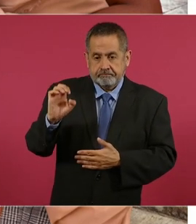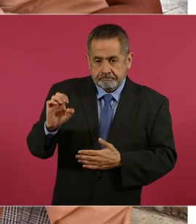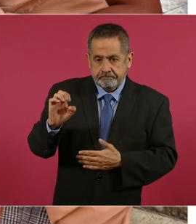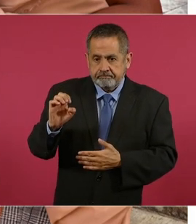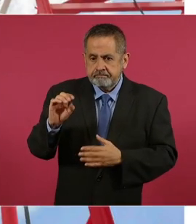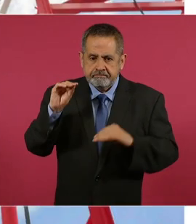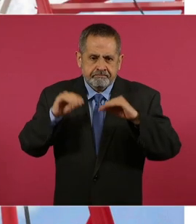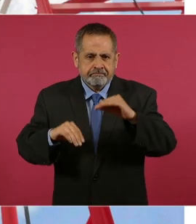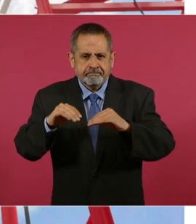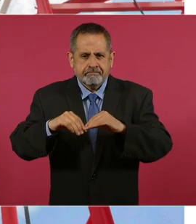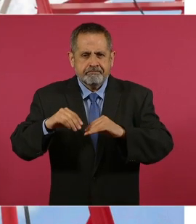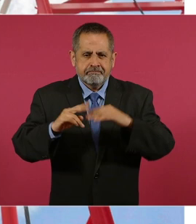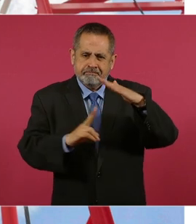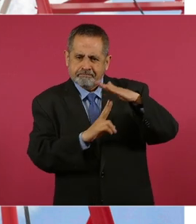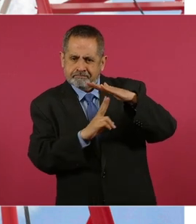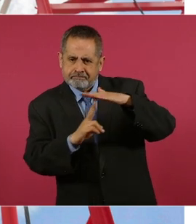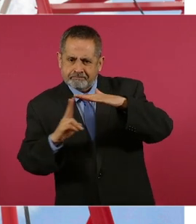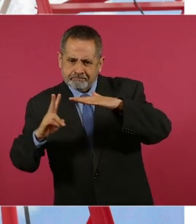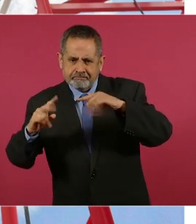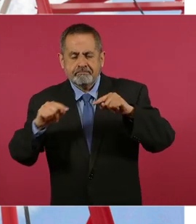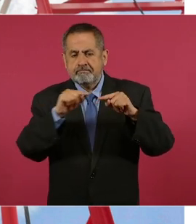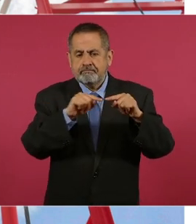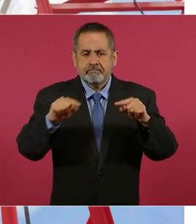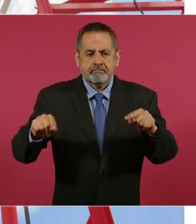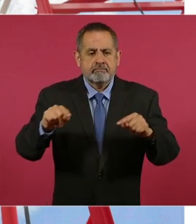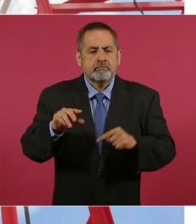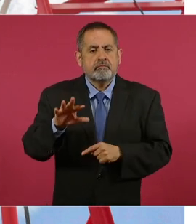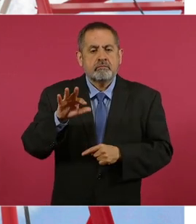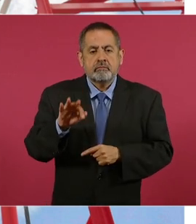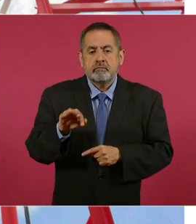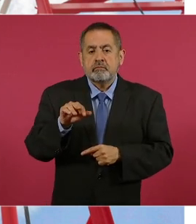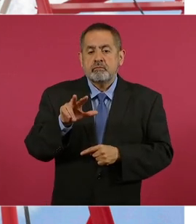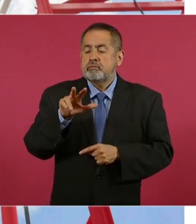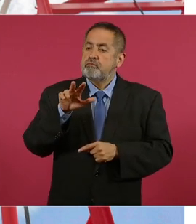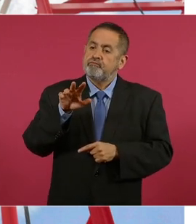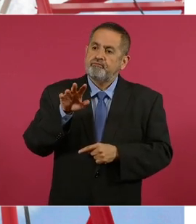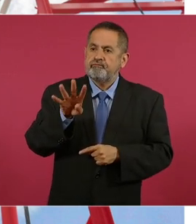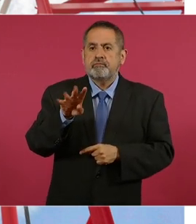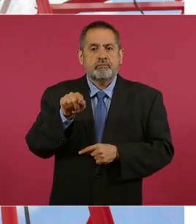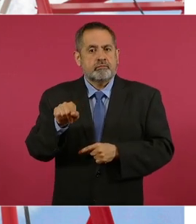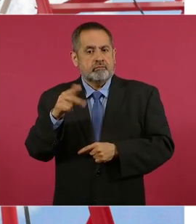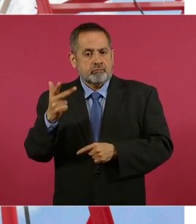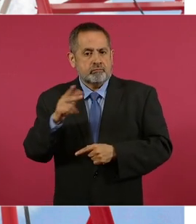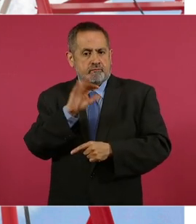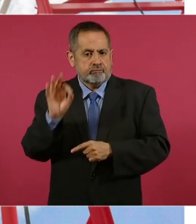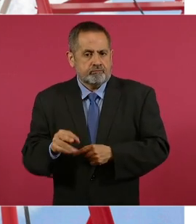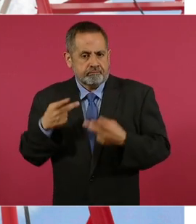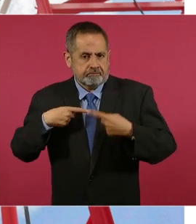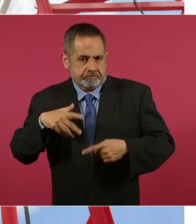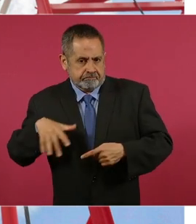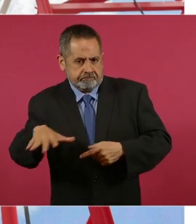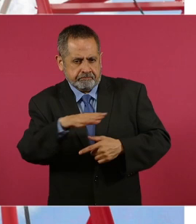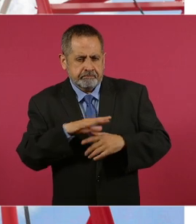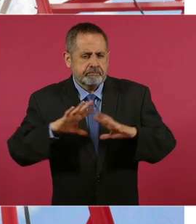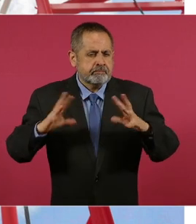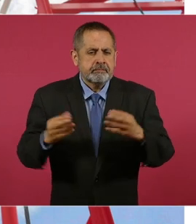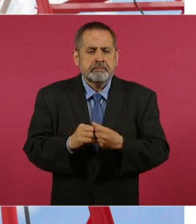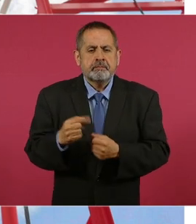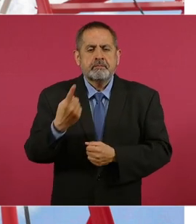de torres, es del 94.8% de la población, que significan